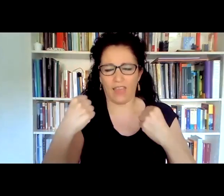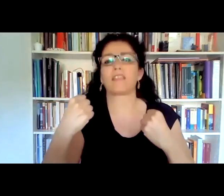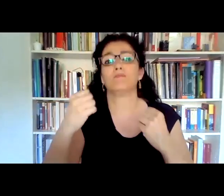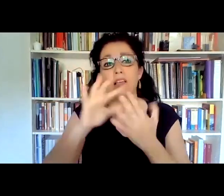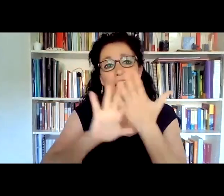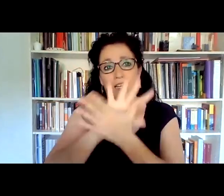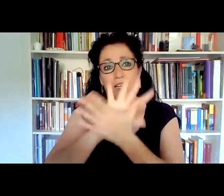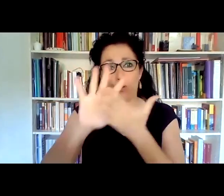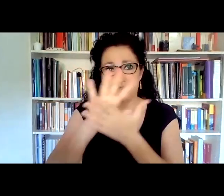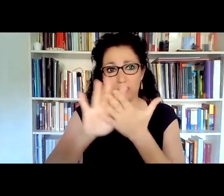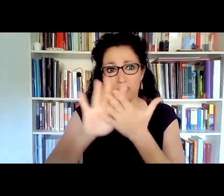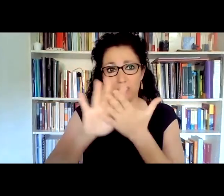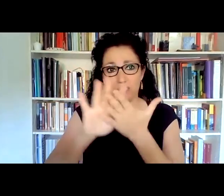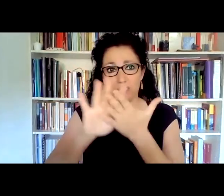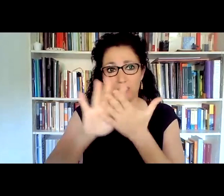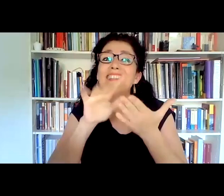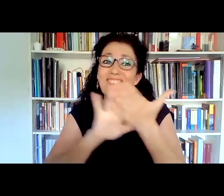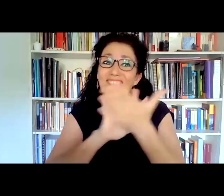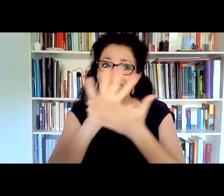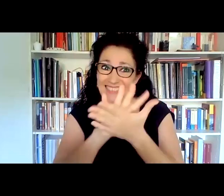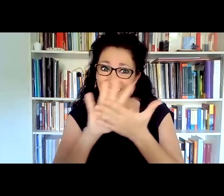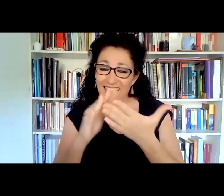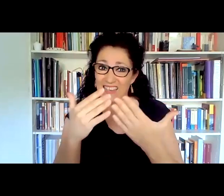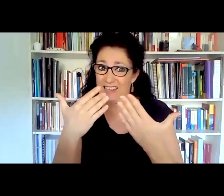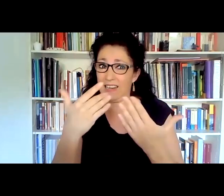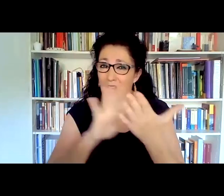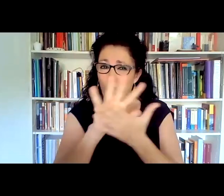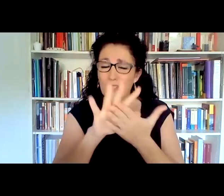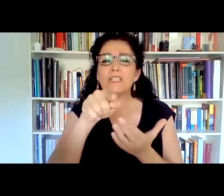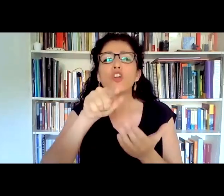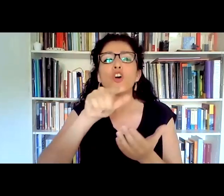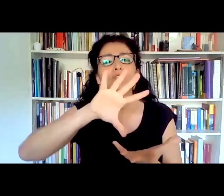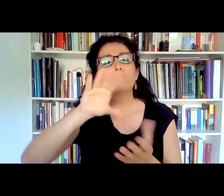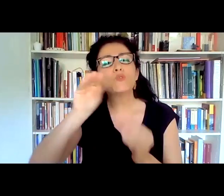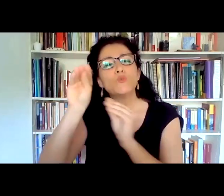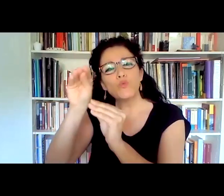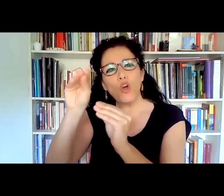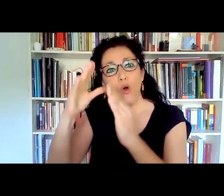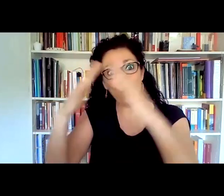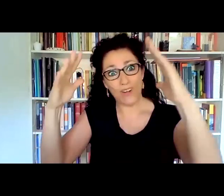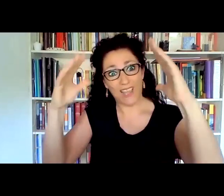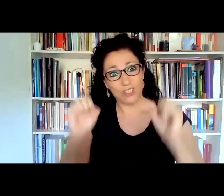creando también una escala de vitalidad de la lengua de signos española,